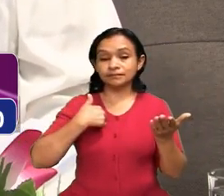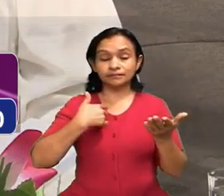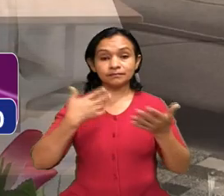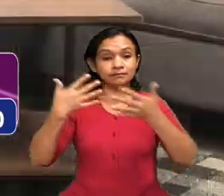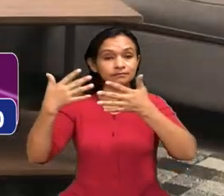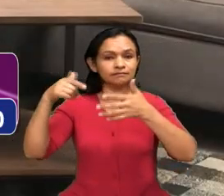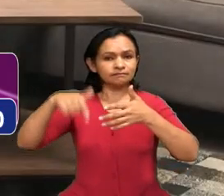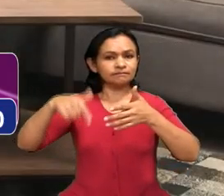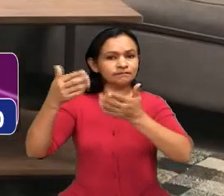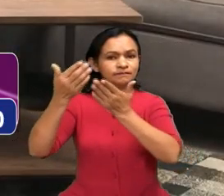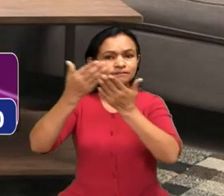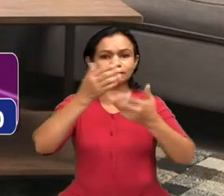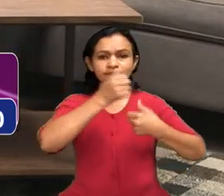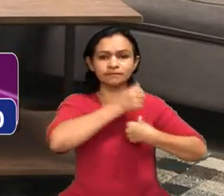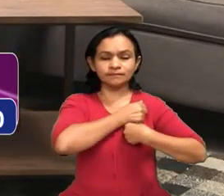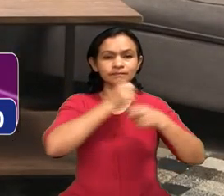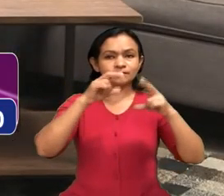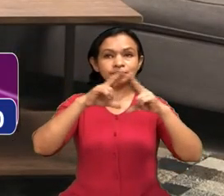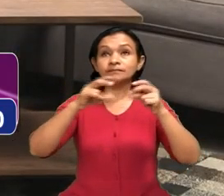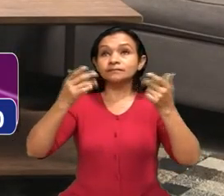momento ya Sandino había dado precisamente,